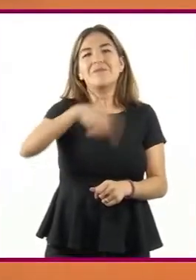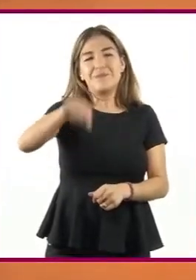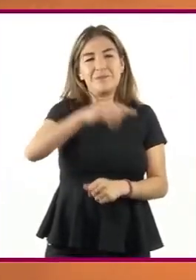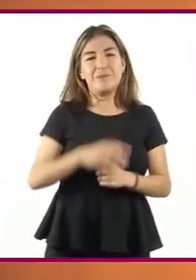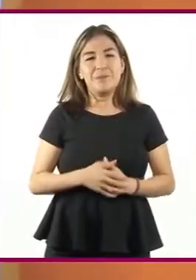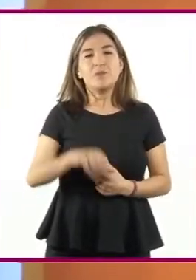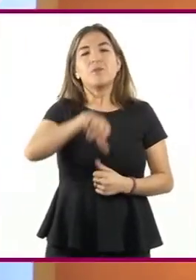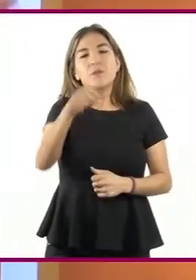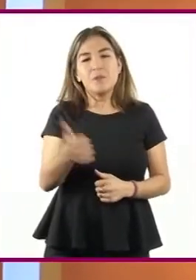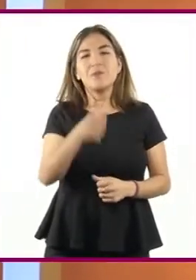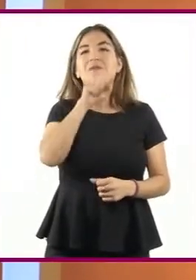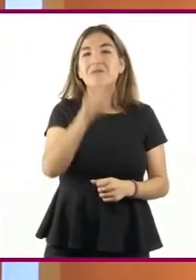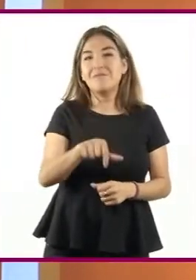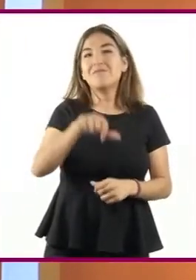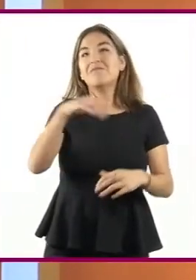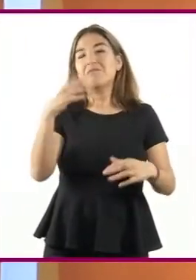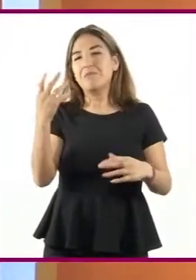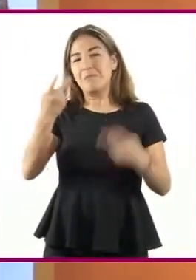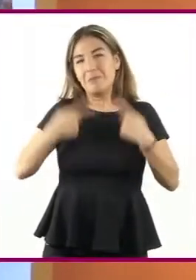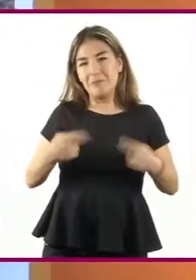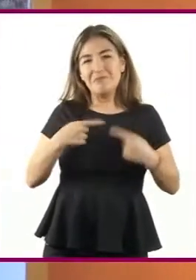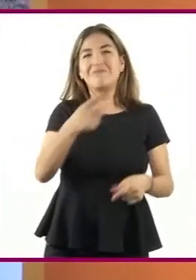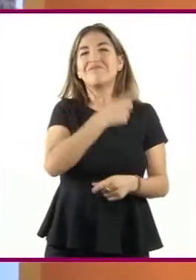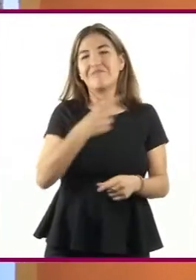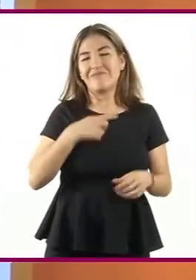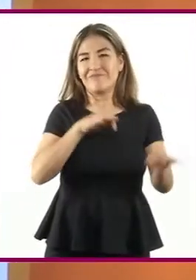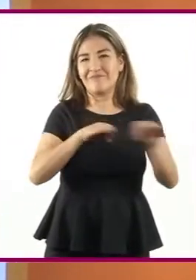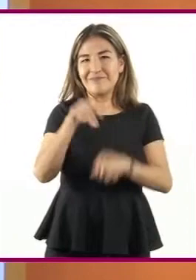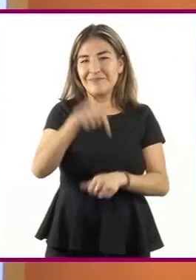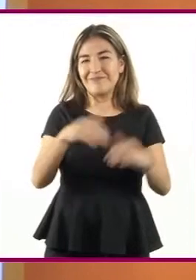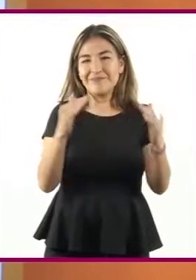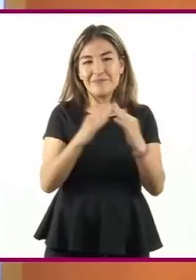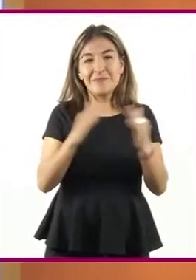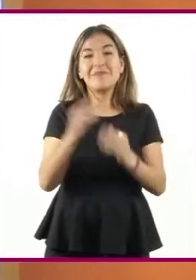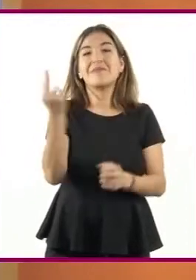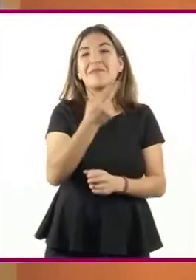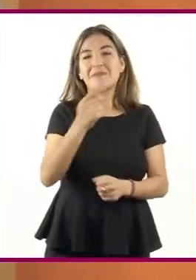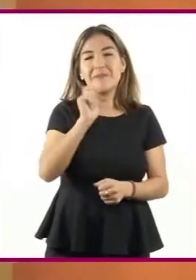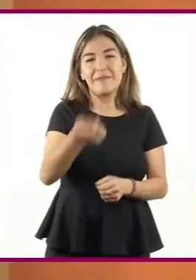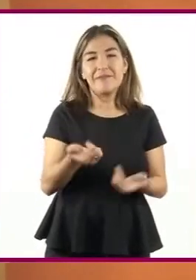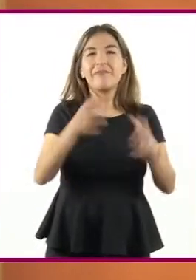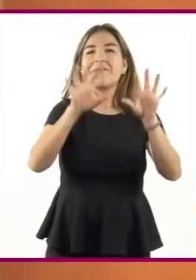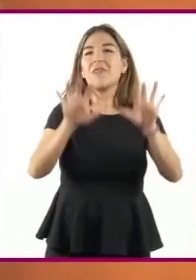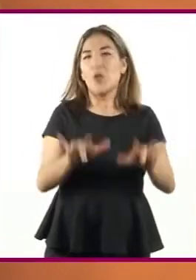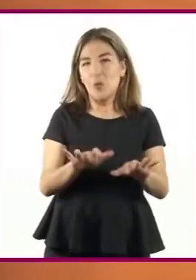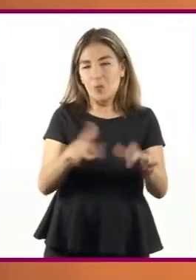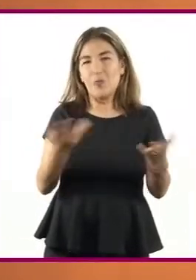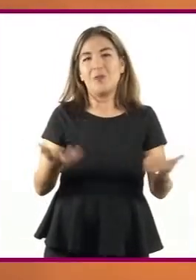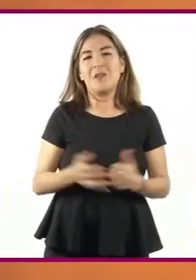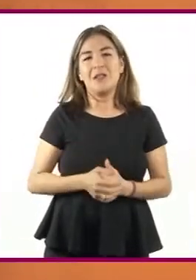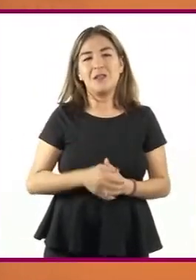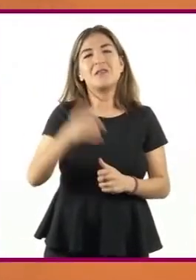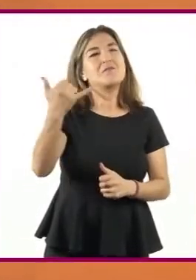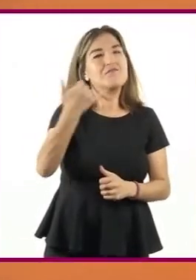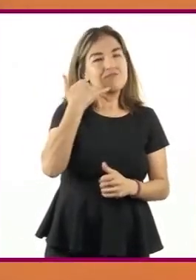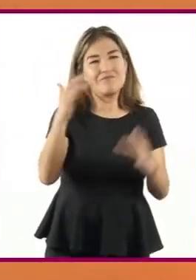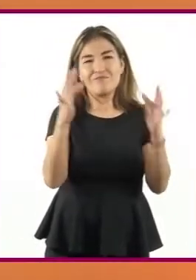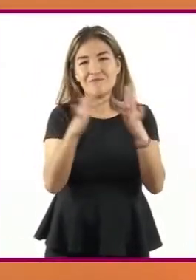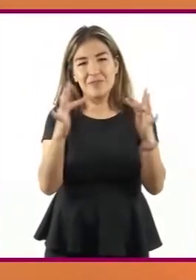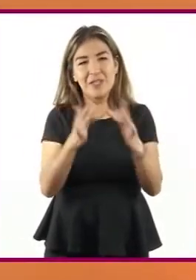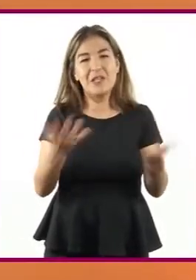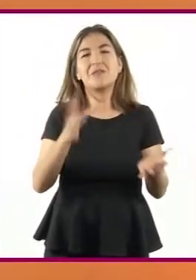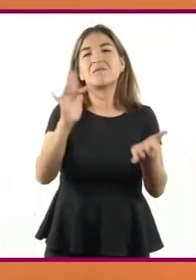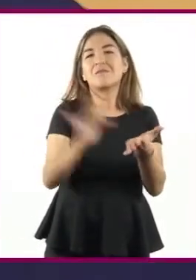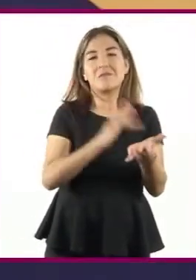Otro porcentaje debe trabajar desde casa y para esto necesita aparatos como las computadoras, los teléfonos celulares o